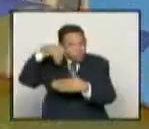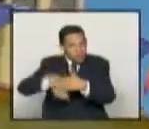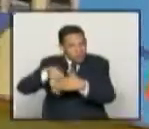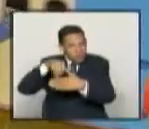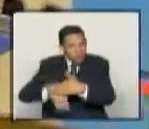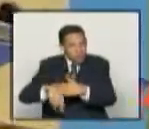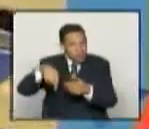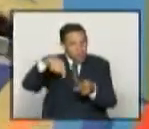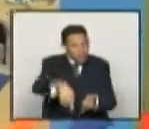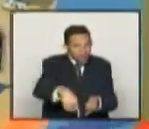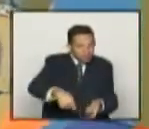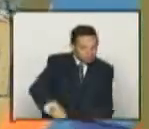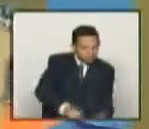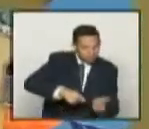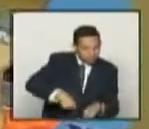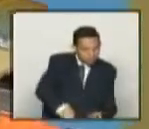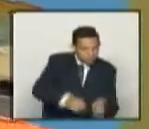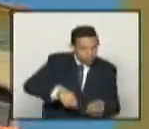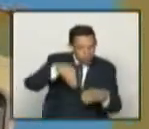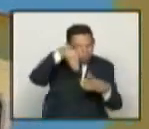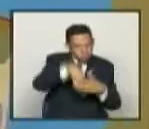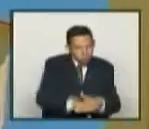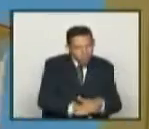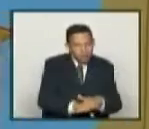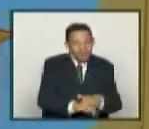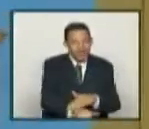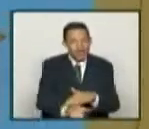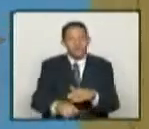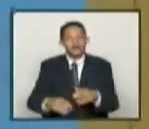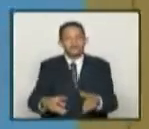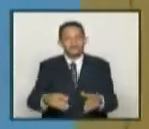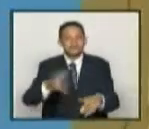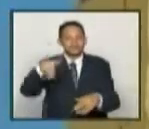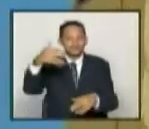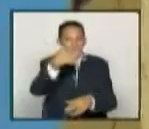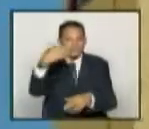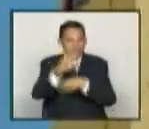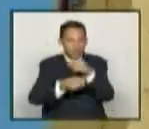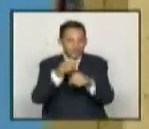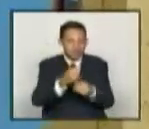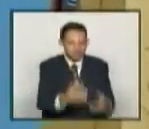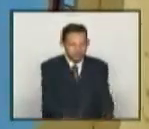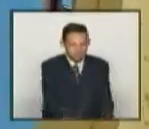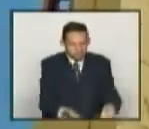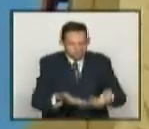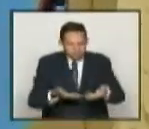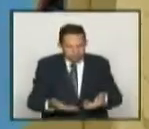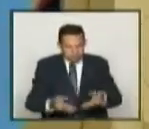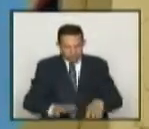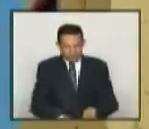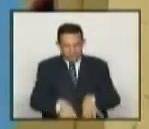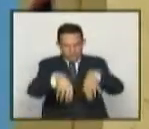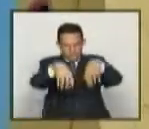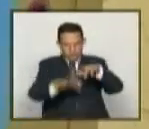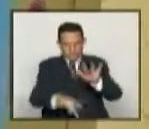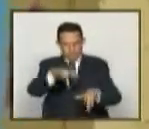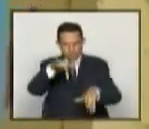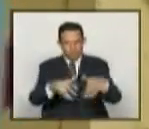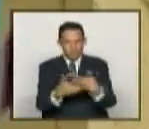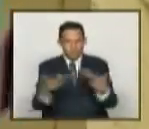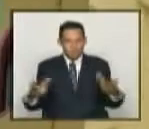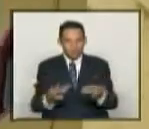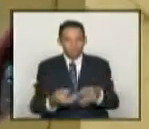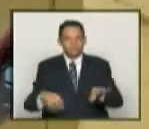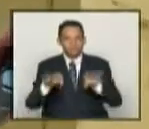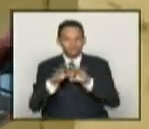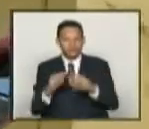puedan mirar a ver qué era lo que pasaba con sus antepasados. Señor gobernador, no me resta sino decirle infinitas gracias. Desde